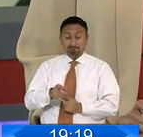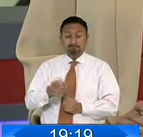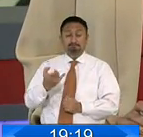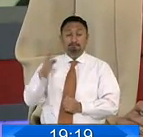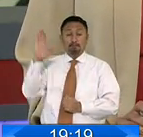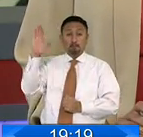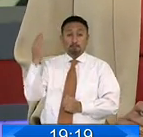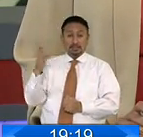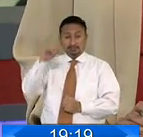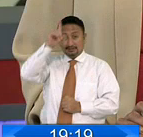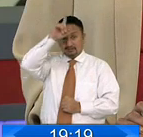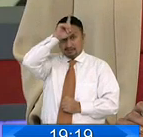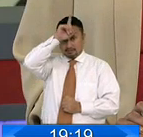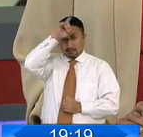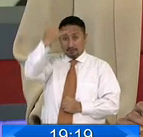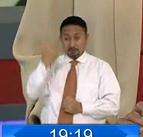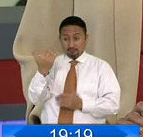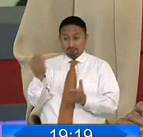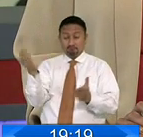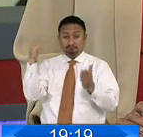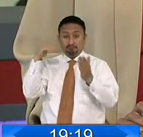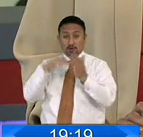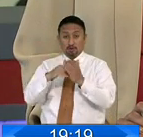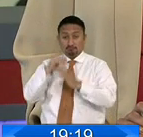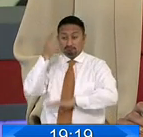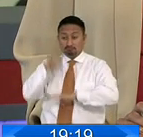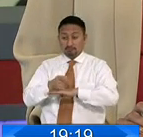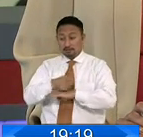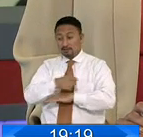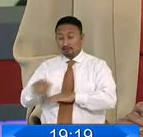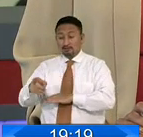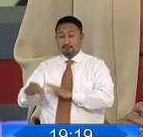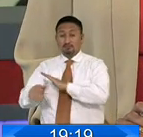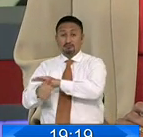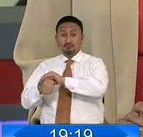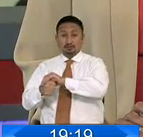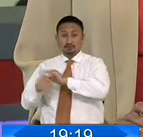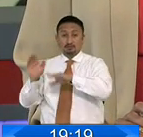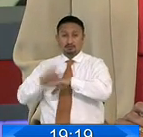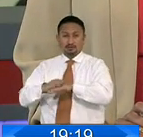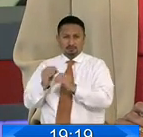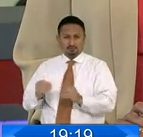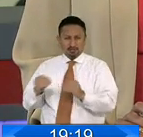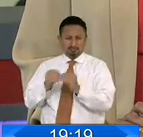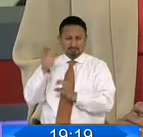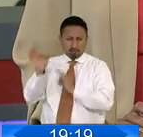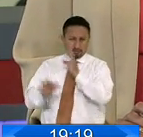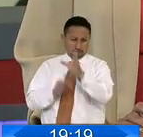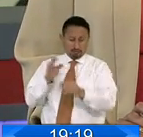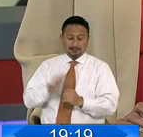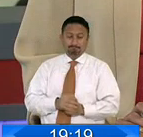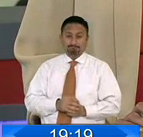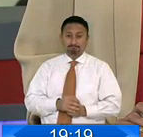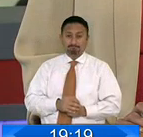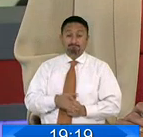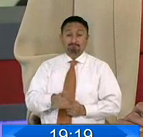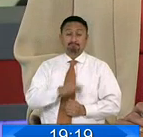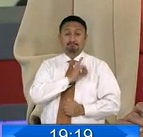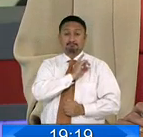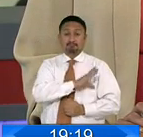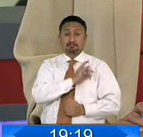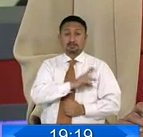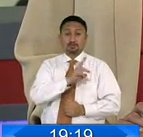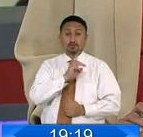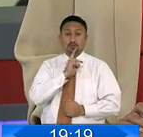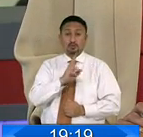como brasil y alemania volvieron a imponer restricciones por el repunte del virus mientras ancho en chile uruguay